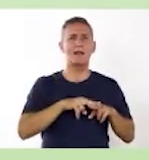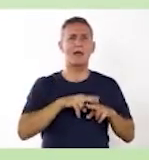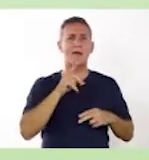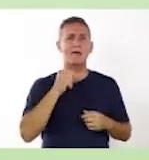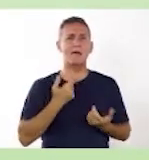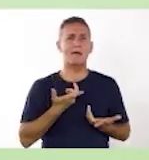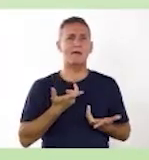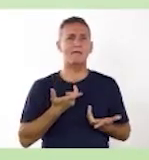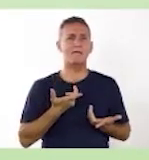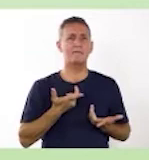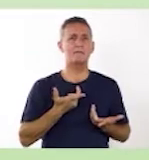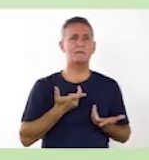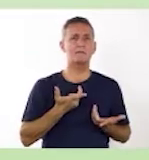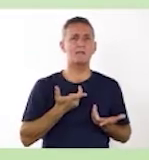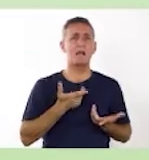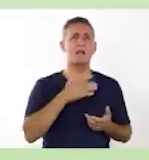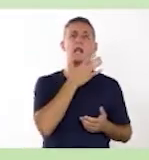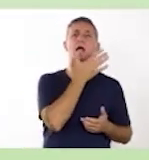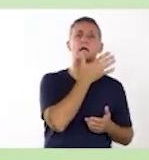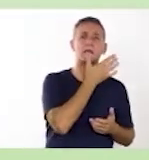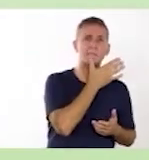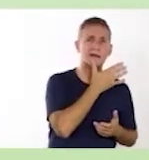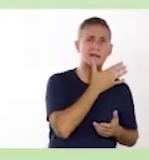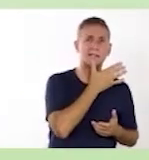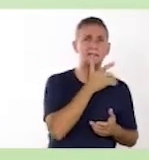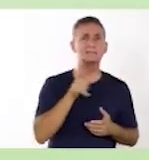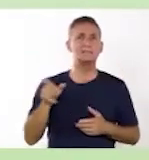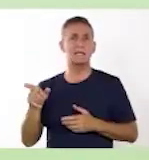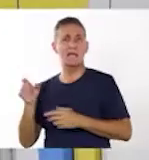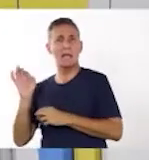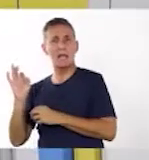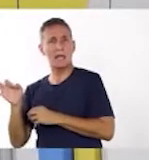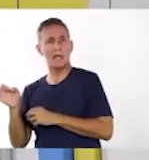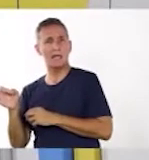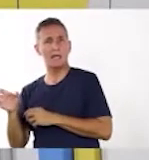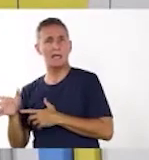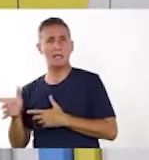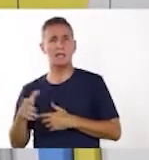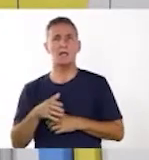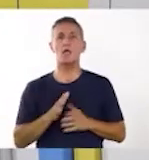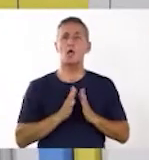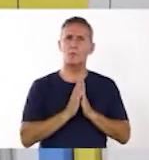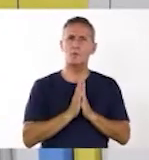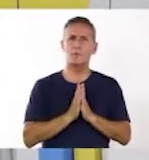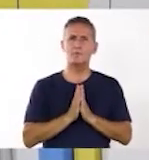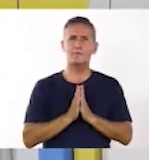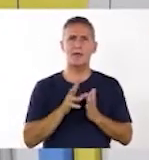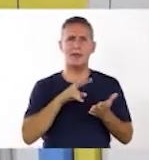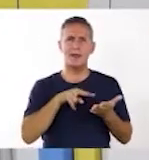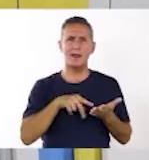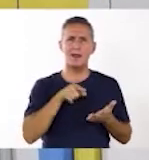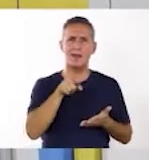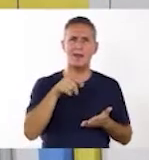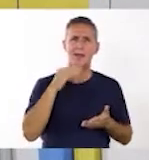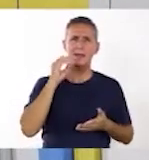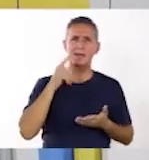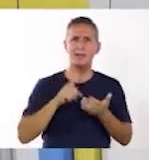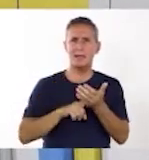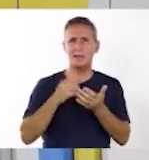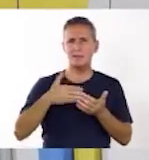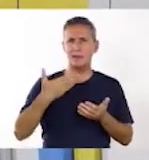ser y la que verdaderamente es? Por favor, lean este poema, les va a gustar.